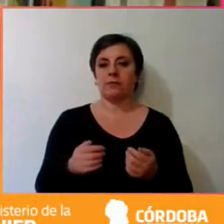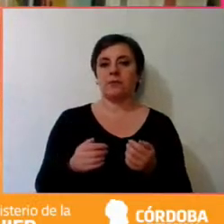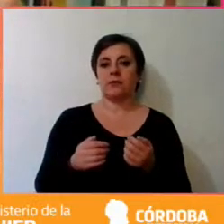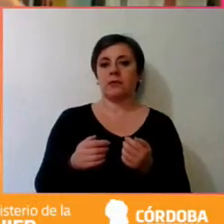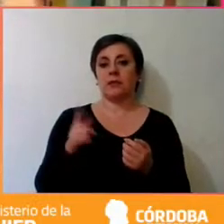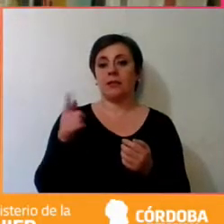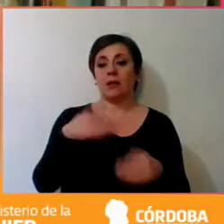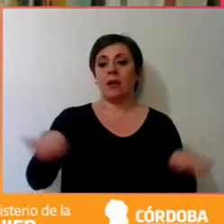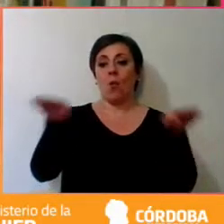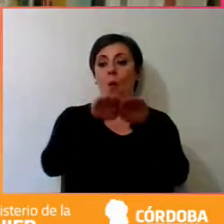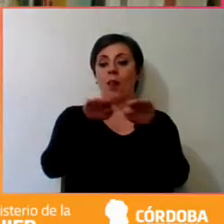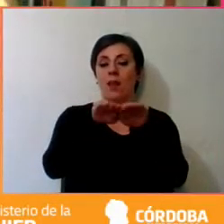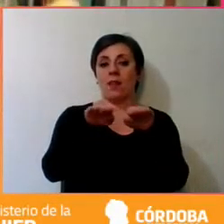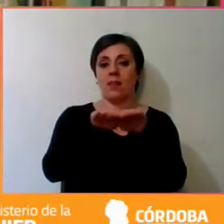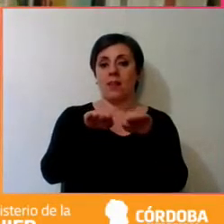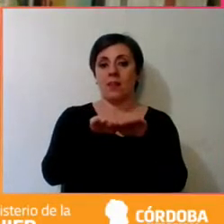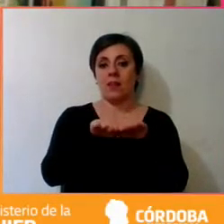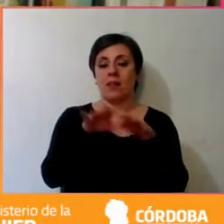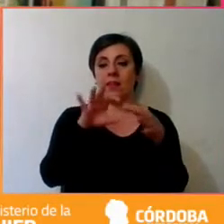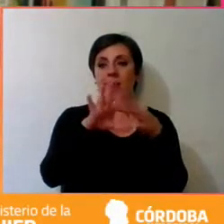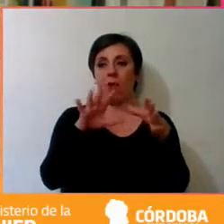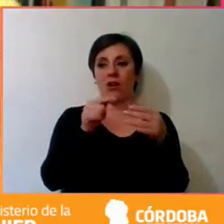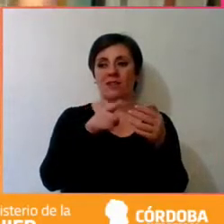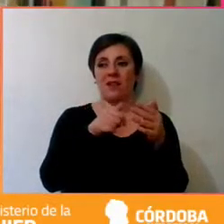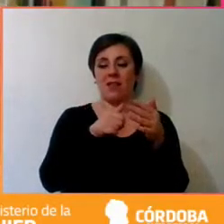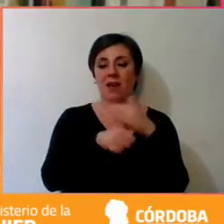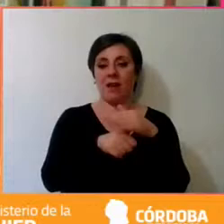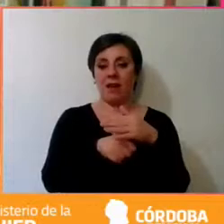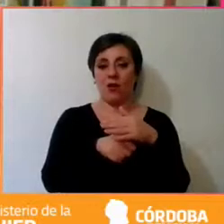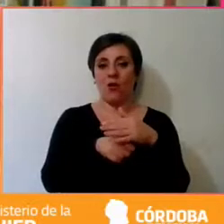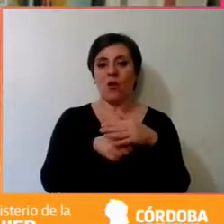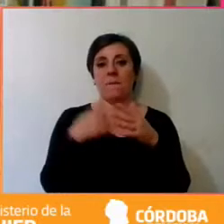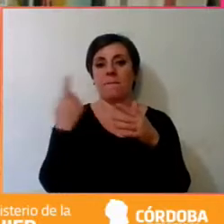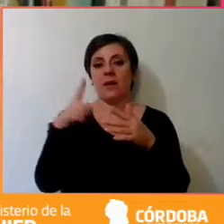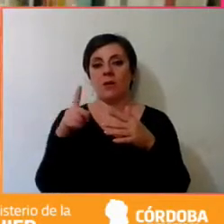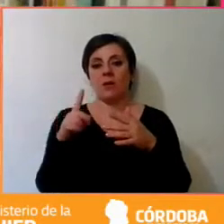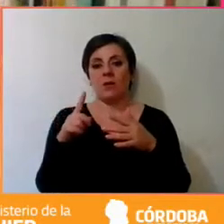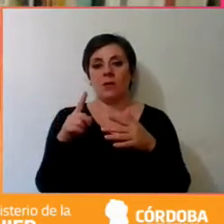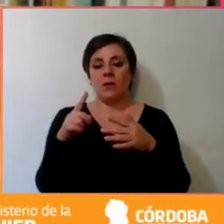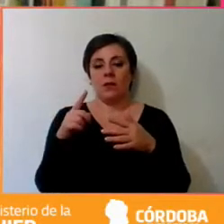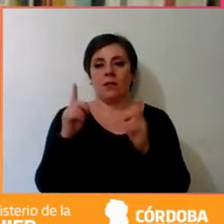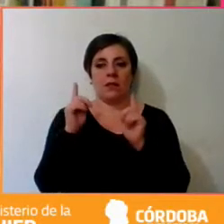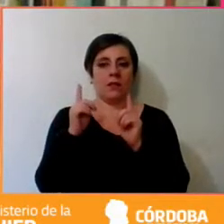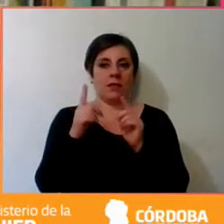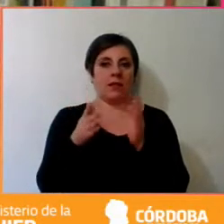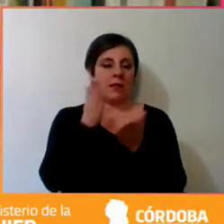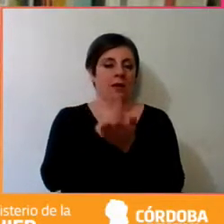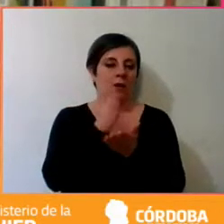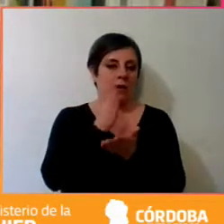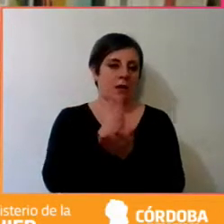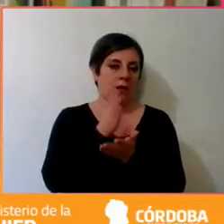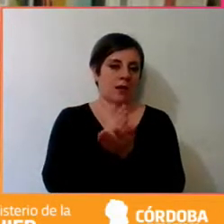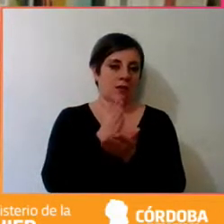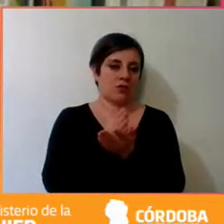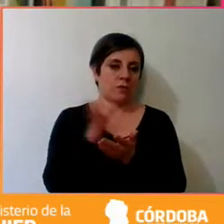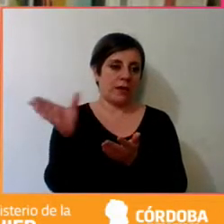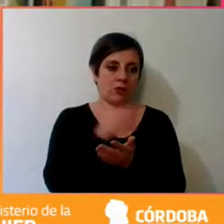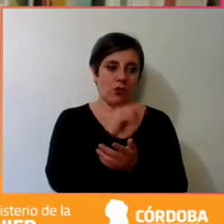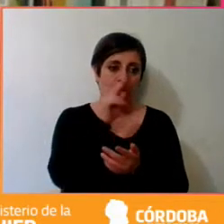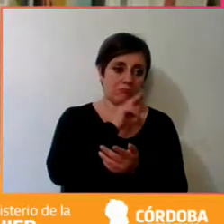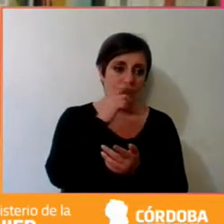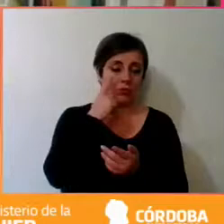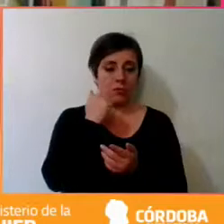la igualdad, de la democracia de género, de la vigencia de derechos para todas y todos, es